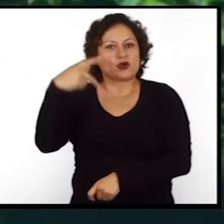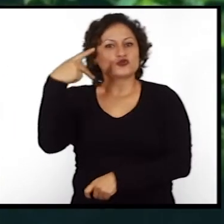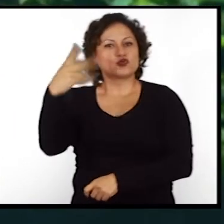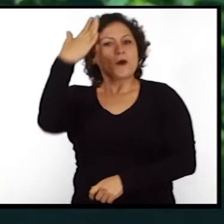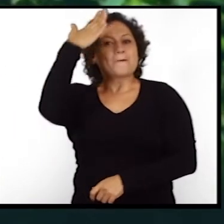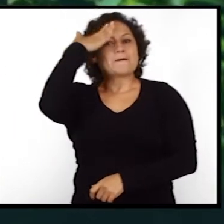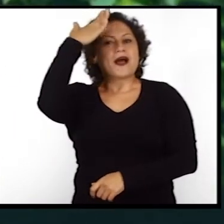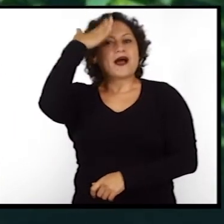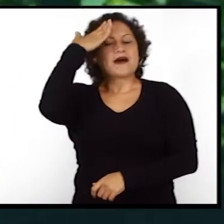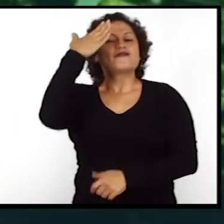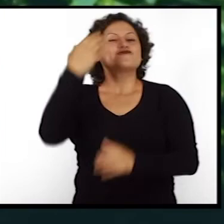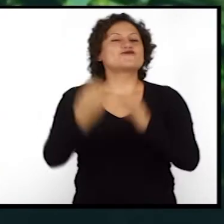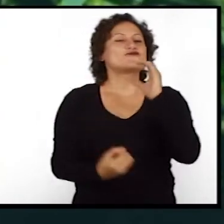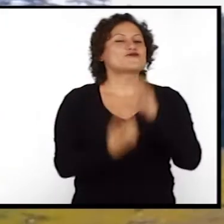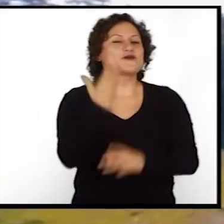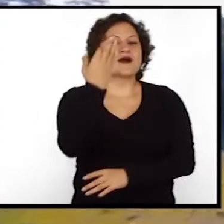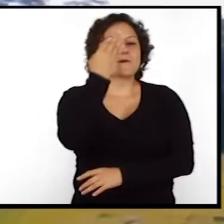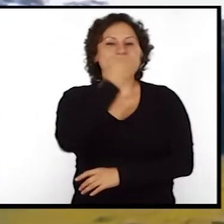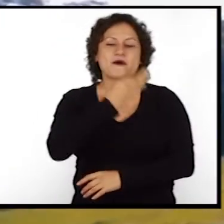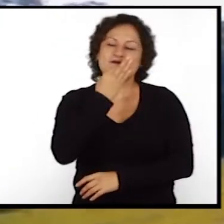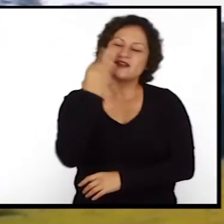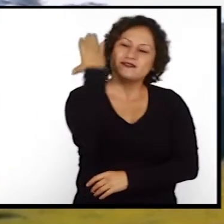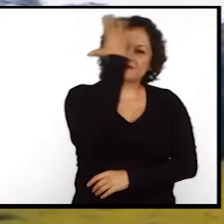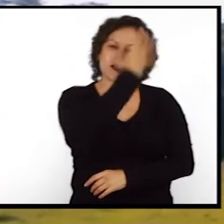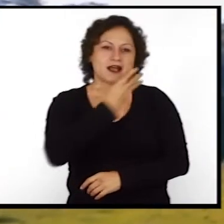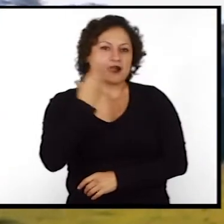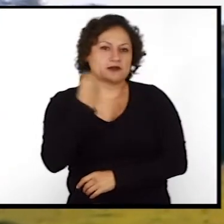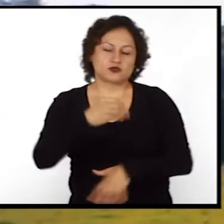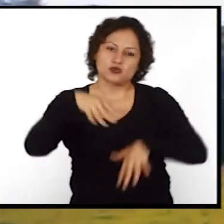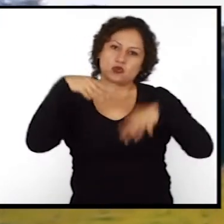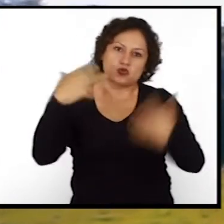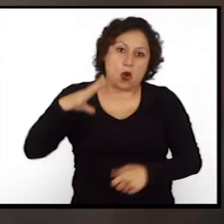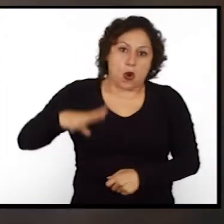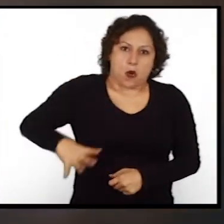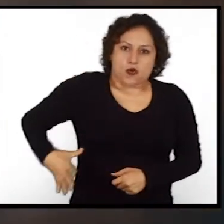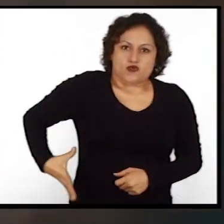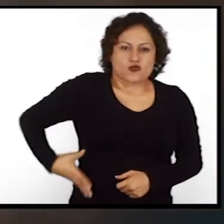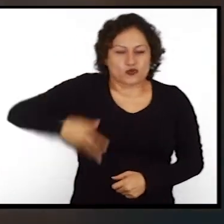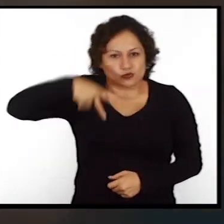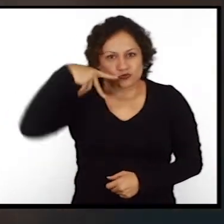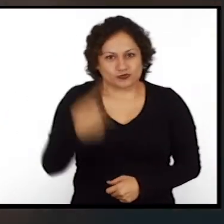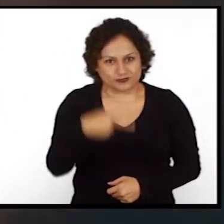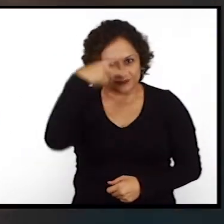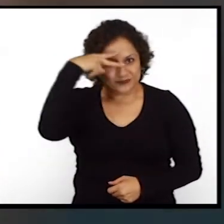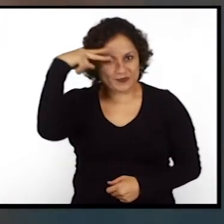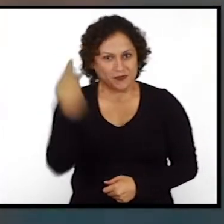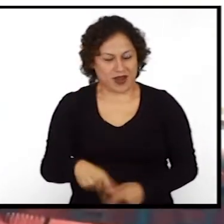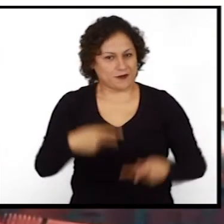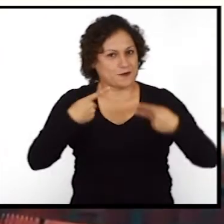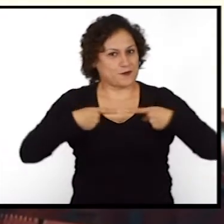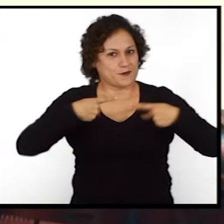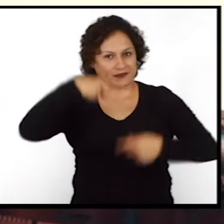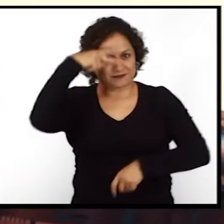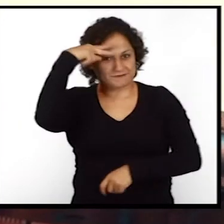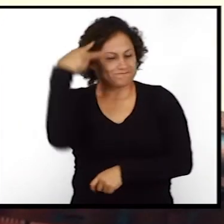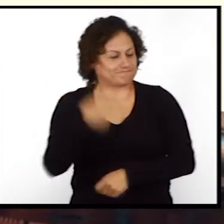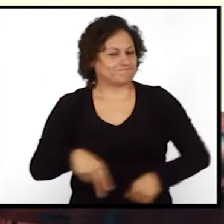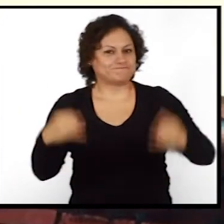estado sede permanente de esta hermosa fiesta. Una distinción para nuestra tierra y nuestra